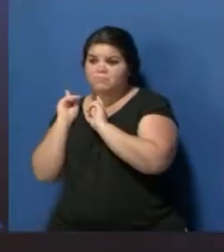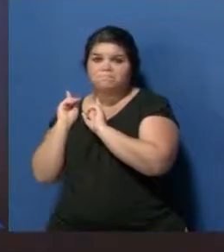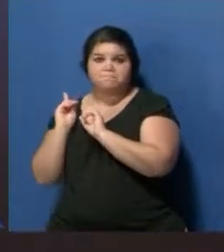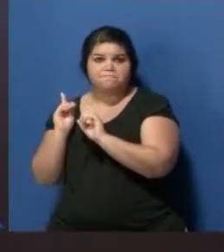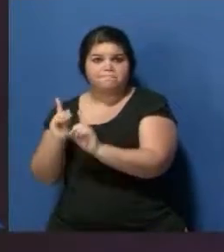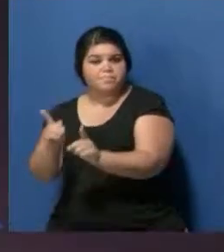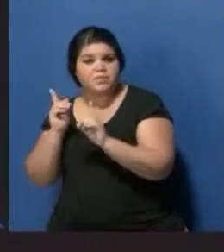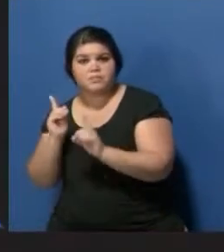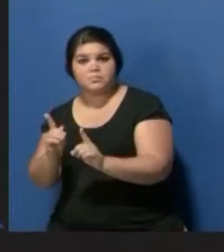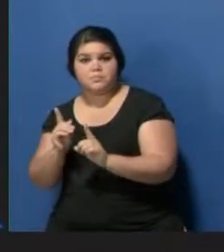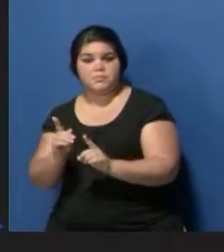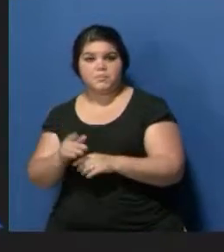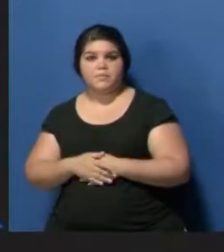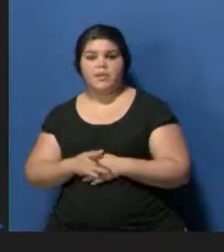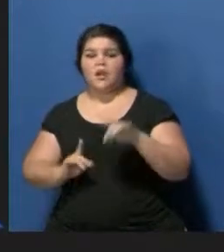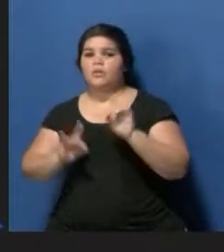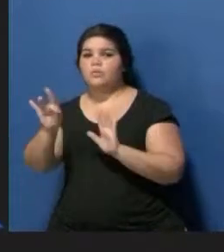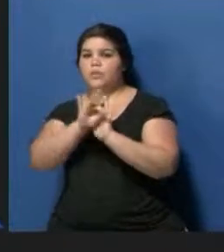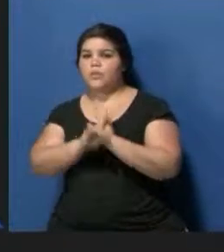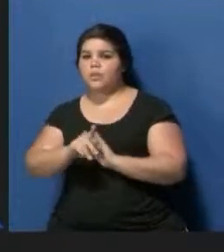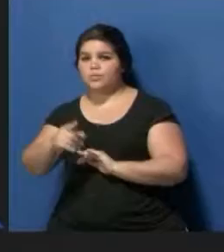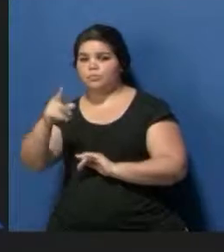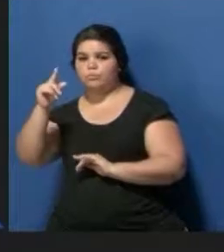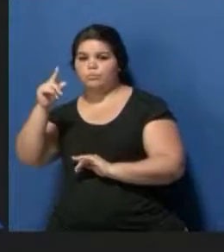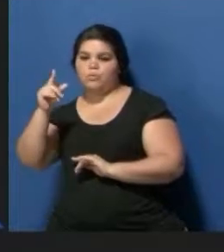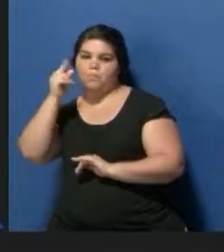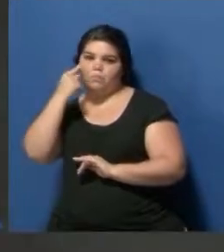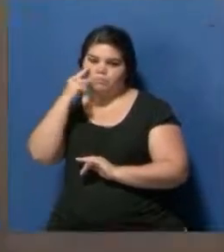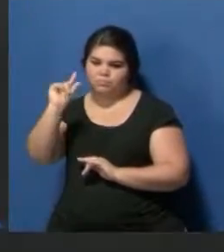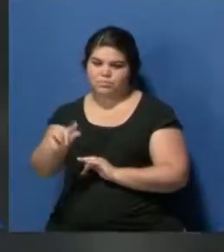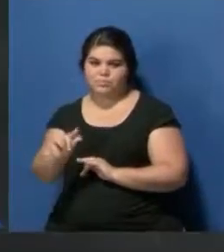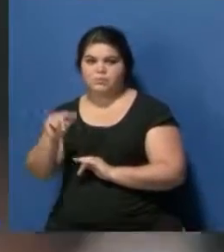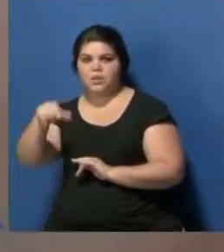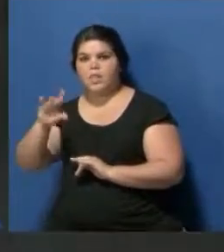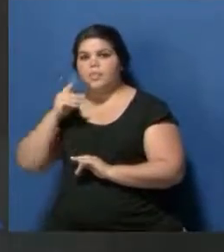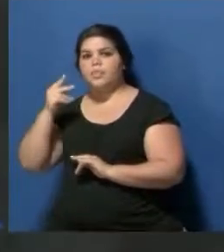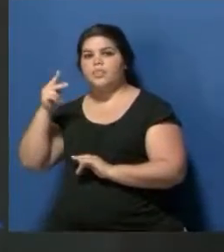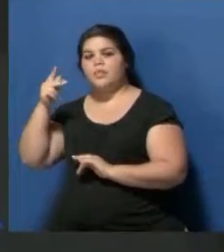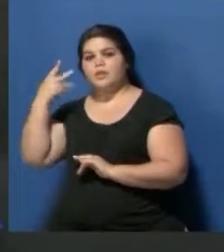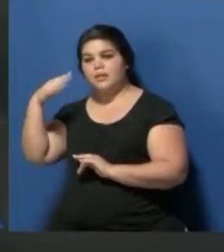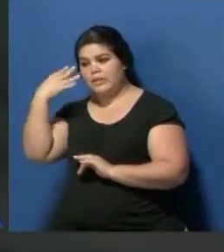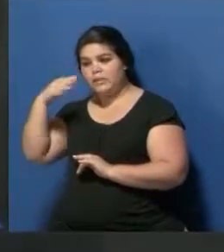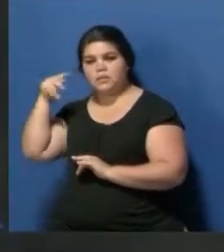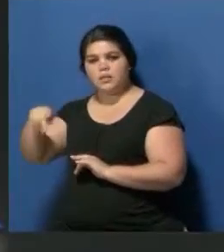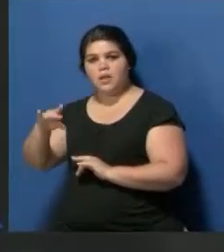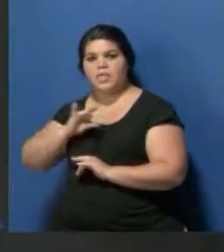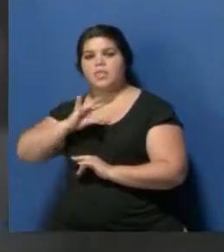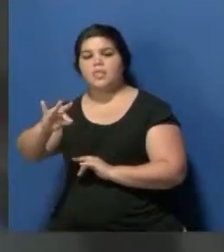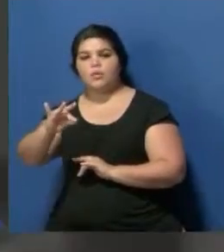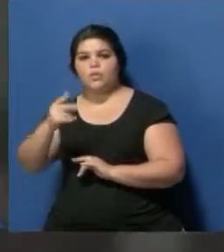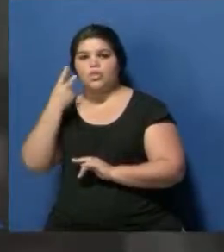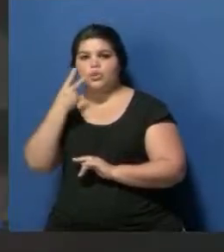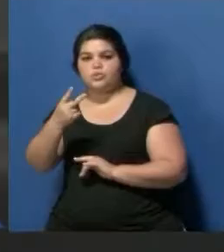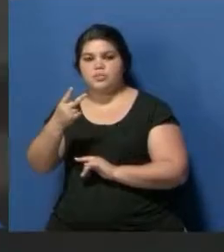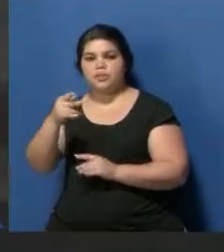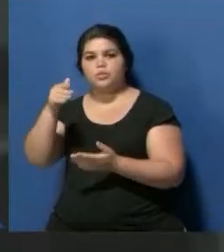y hay que decir un dato que pocos conocen. El gobierno de Cristina Fernández termina con una deuda pública de 200.000 millones de dólares. Hay que